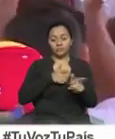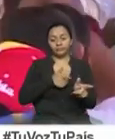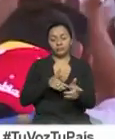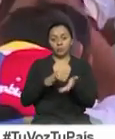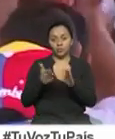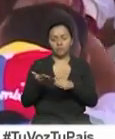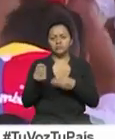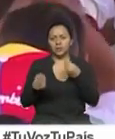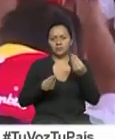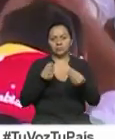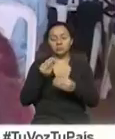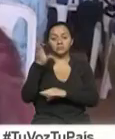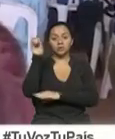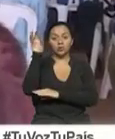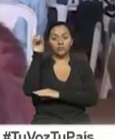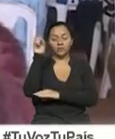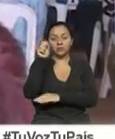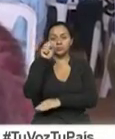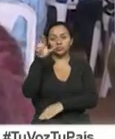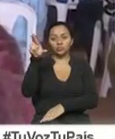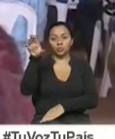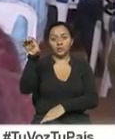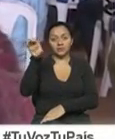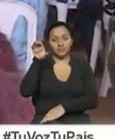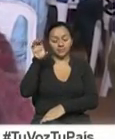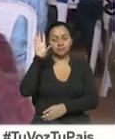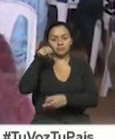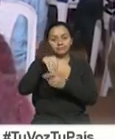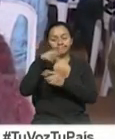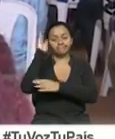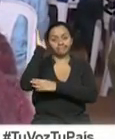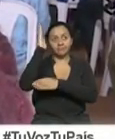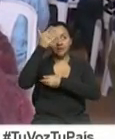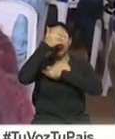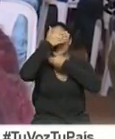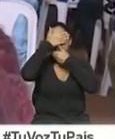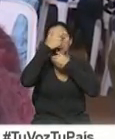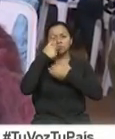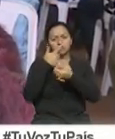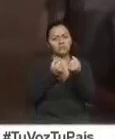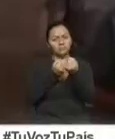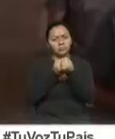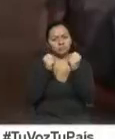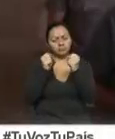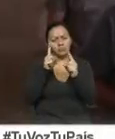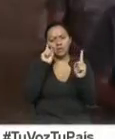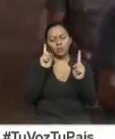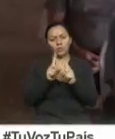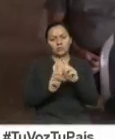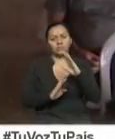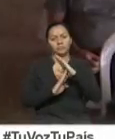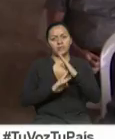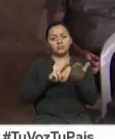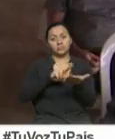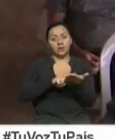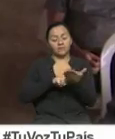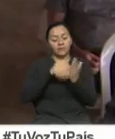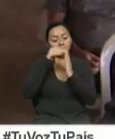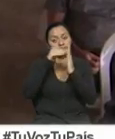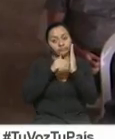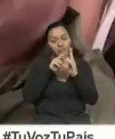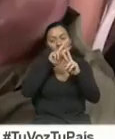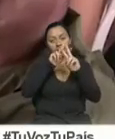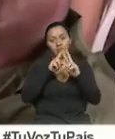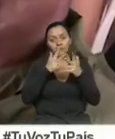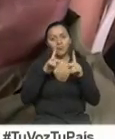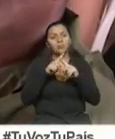En la conferencia que sostienen al sureste del país, los miembros de las FARC han mostrado apoyo unánime al acuerdo sellado en La Habana, pero se